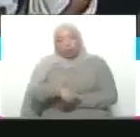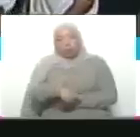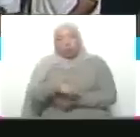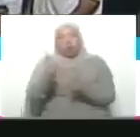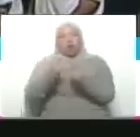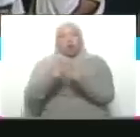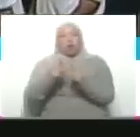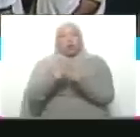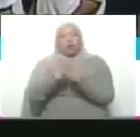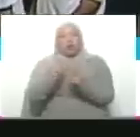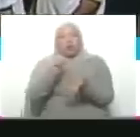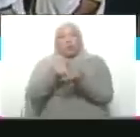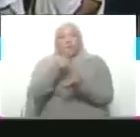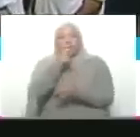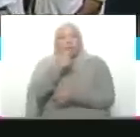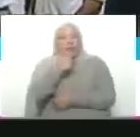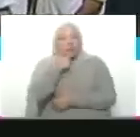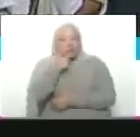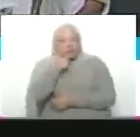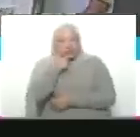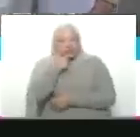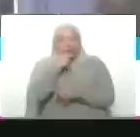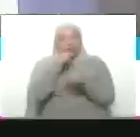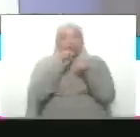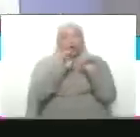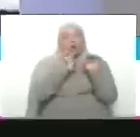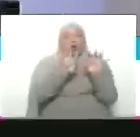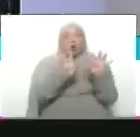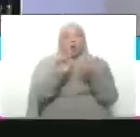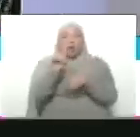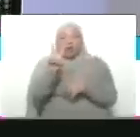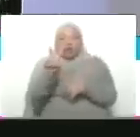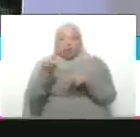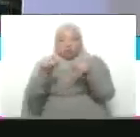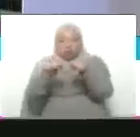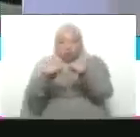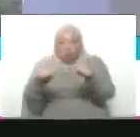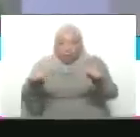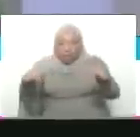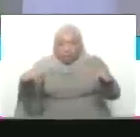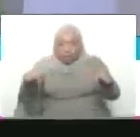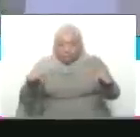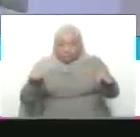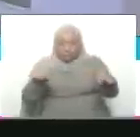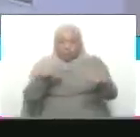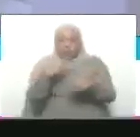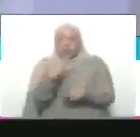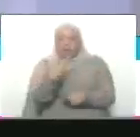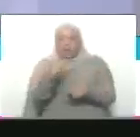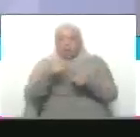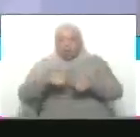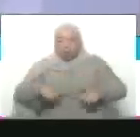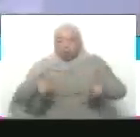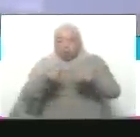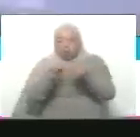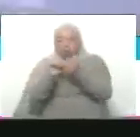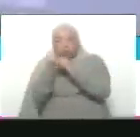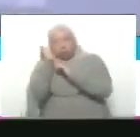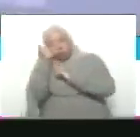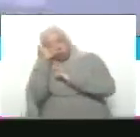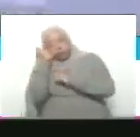conocer estos apartamentos 92.7 Met mi comante presidente tres habitaciones dos